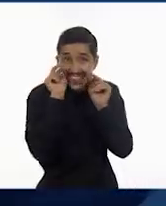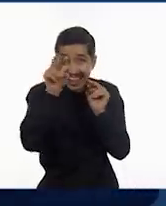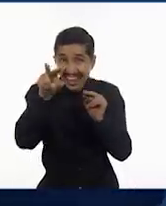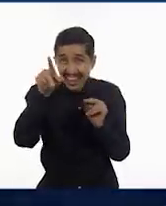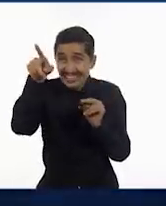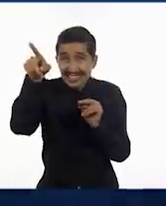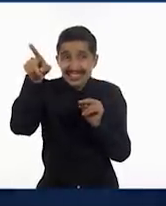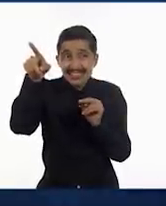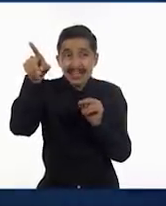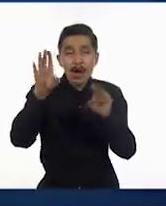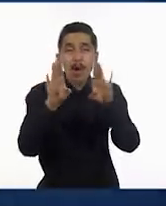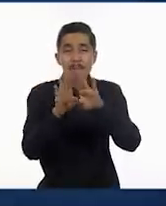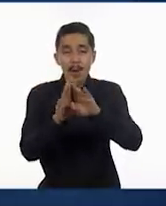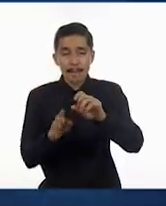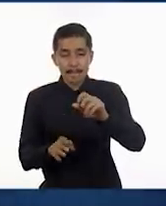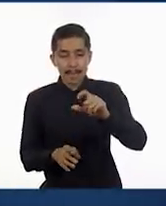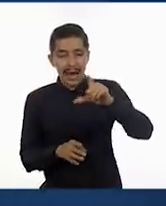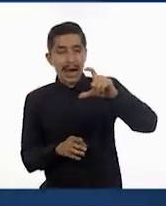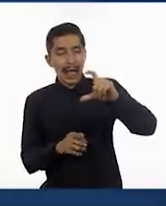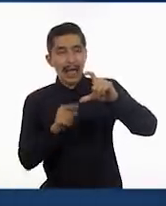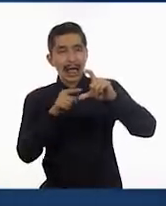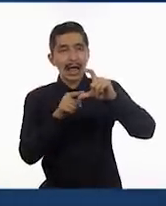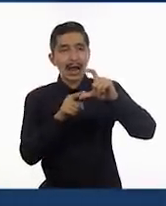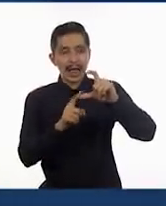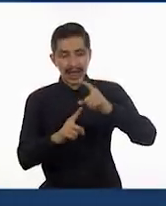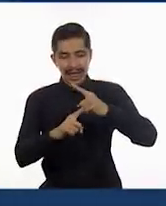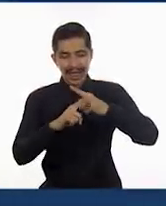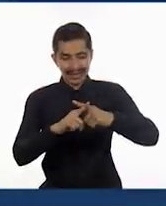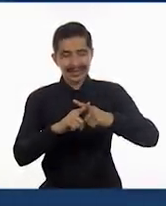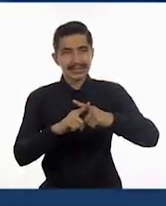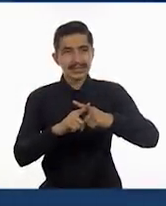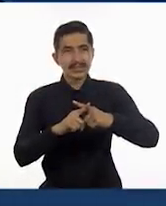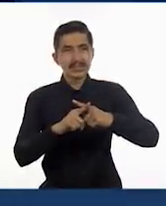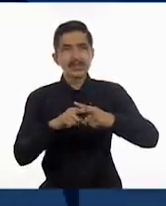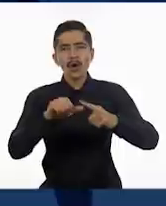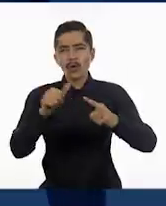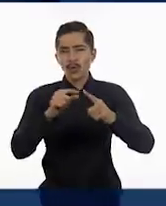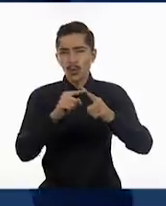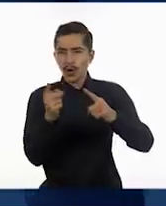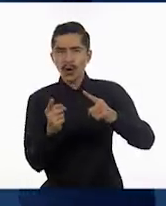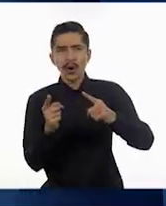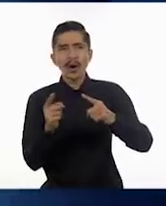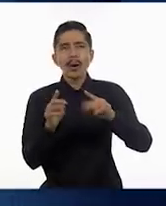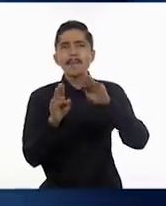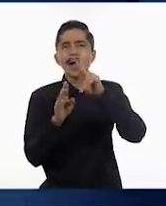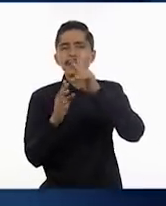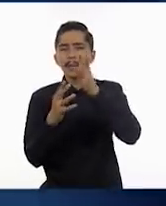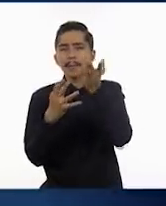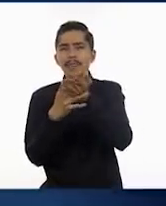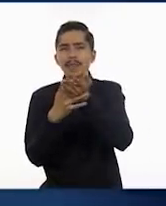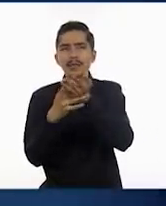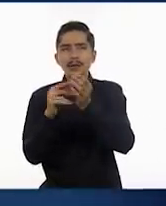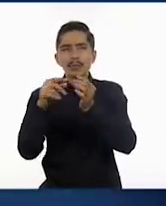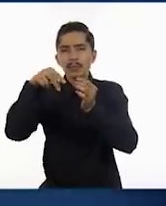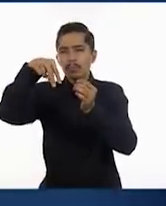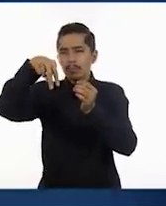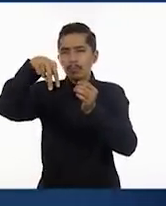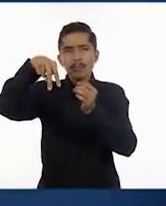está grande tiene debajo la letra X y el que está, digamos, como cortado a la mitad tiene una letra